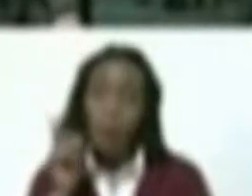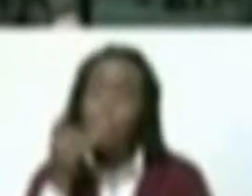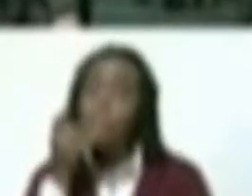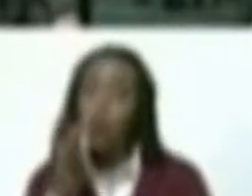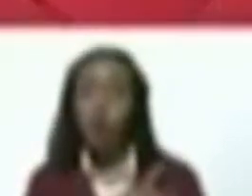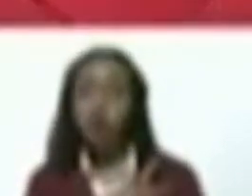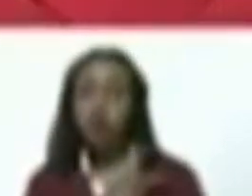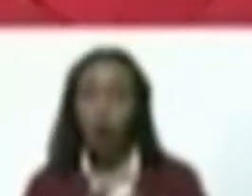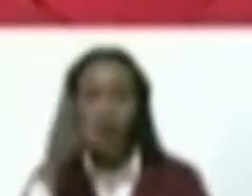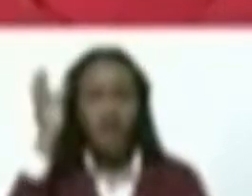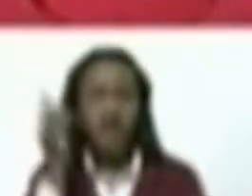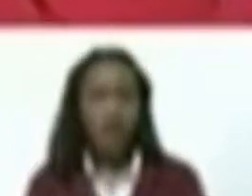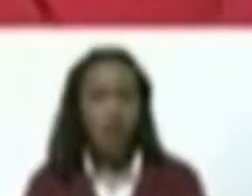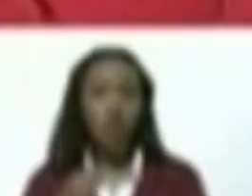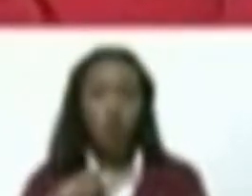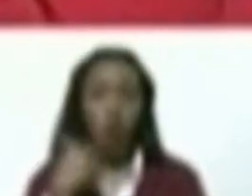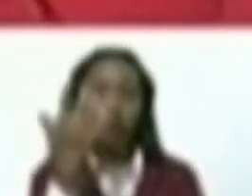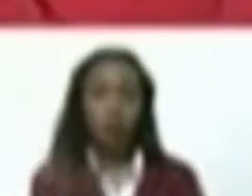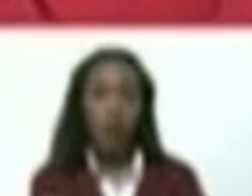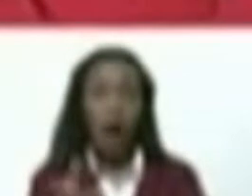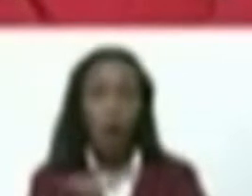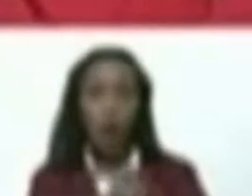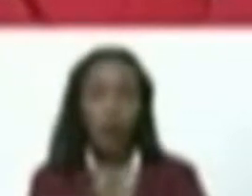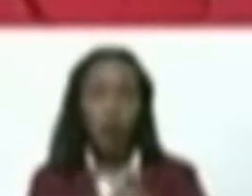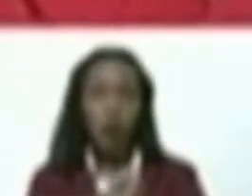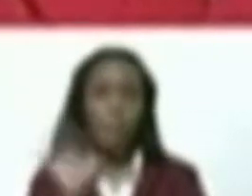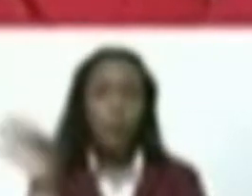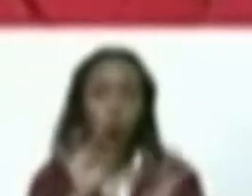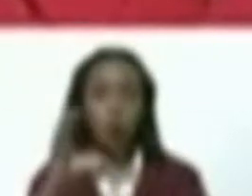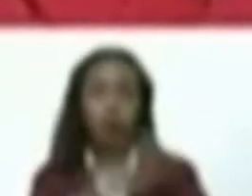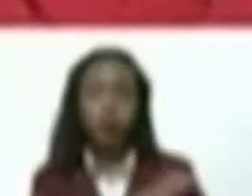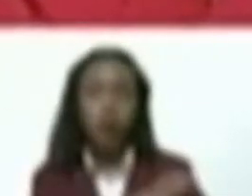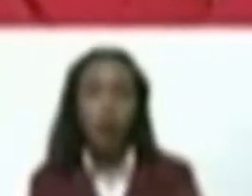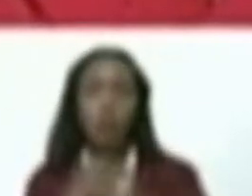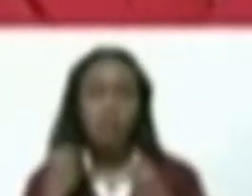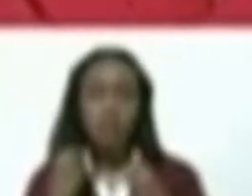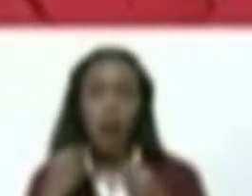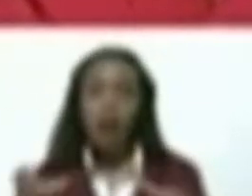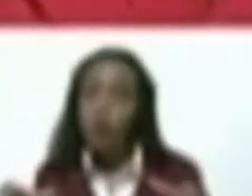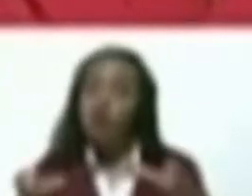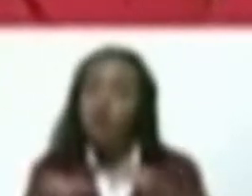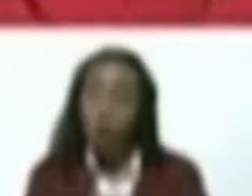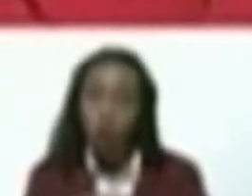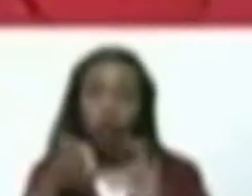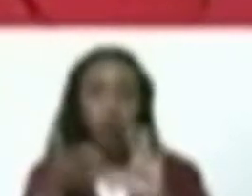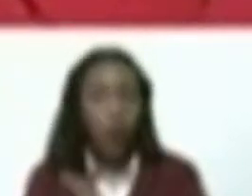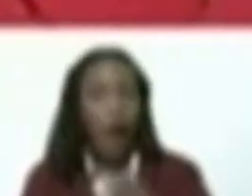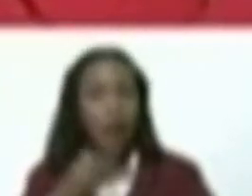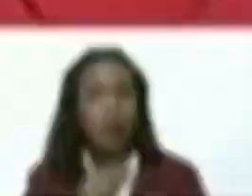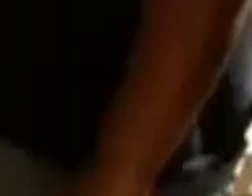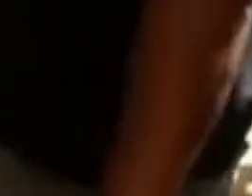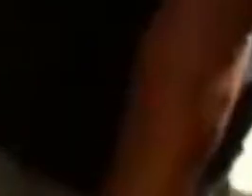alcaldía de la capital. Extiendo mi mano a los gobernadores electos de la oposición para reunirnos, hacer